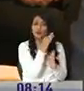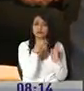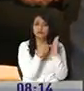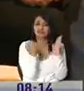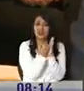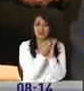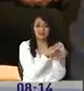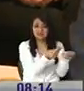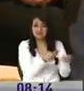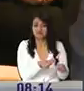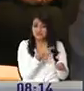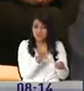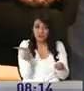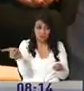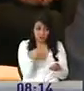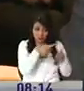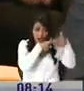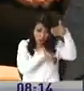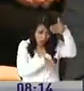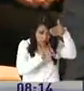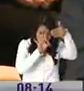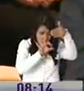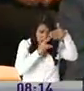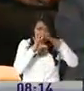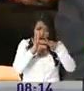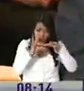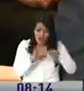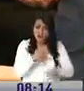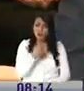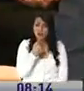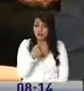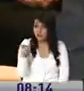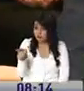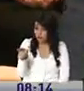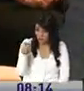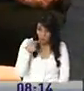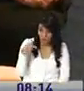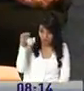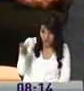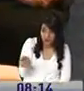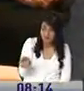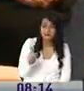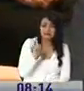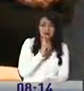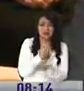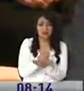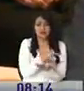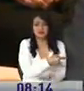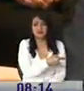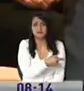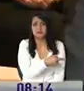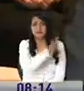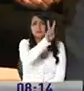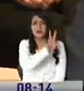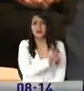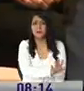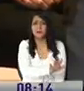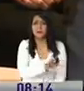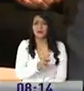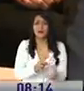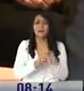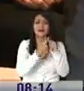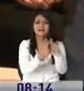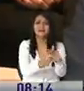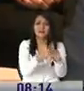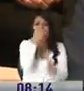allí ustedes van a poder encontrar lo que había manifestado usted distinguido estudiante con respecto a los créditos educativos